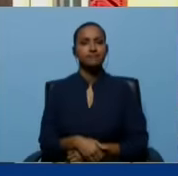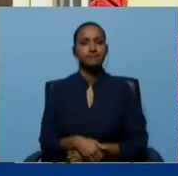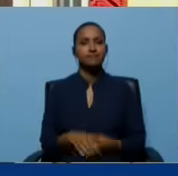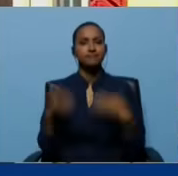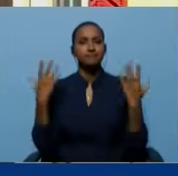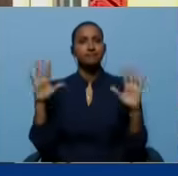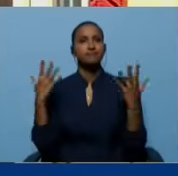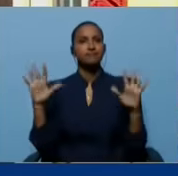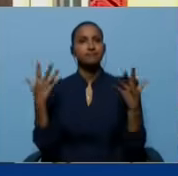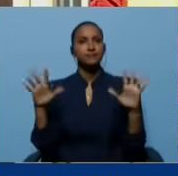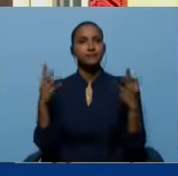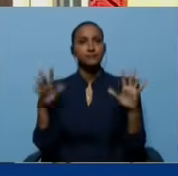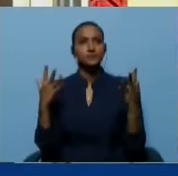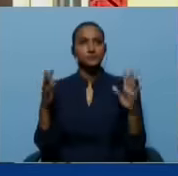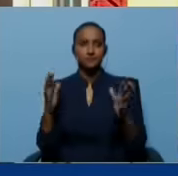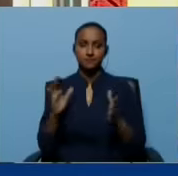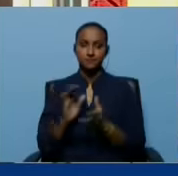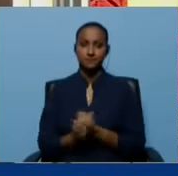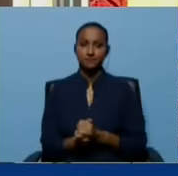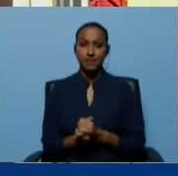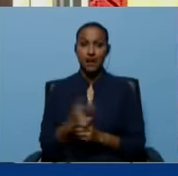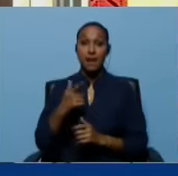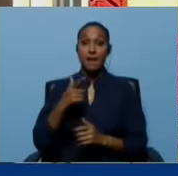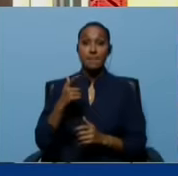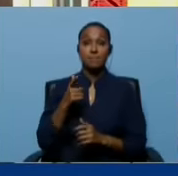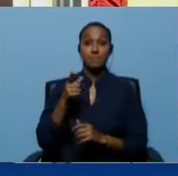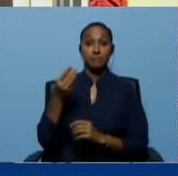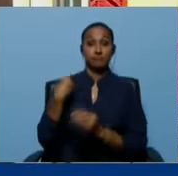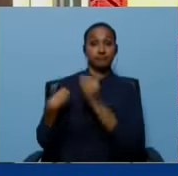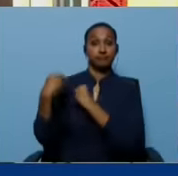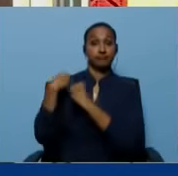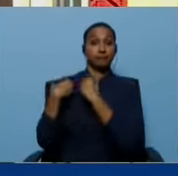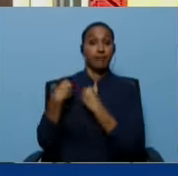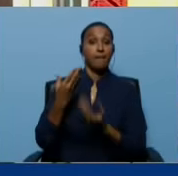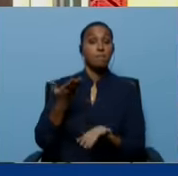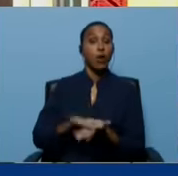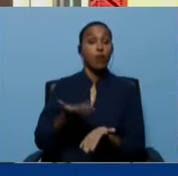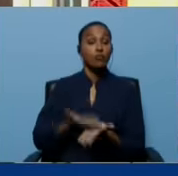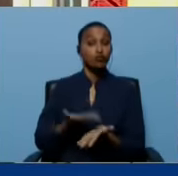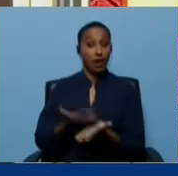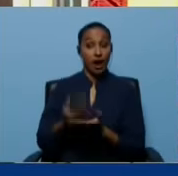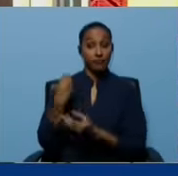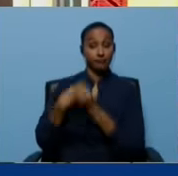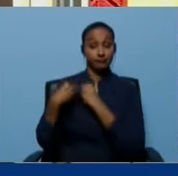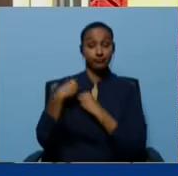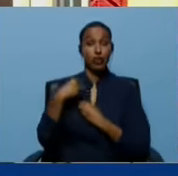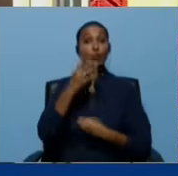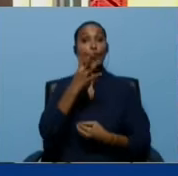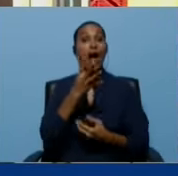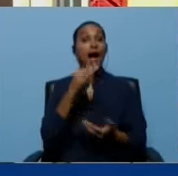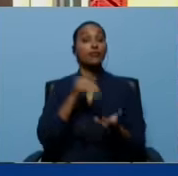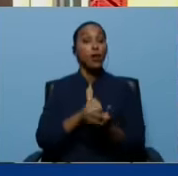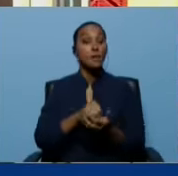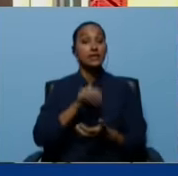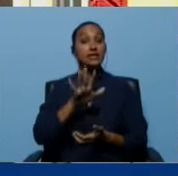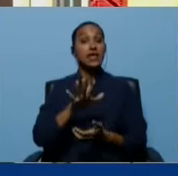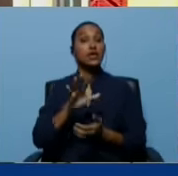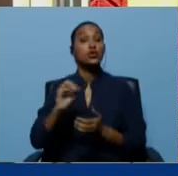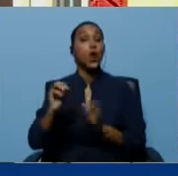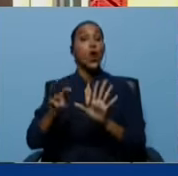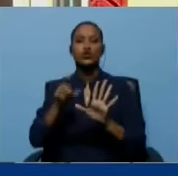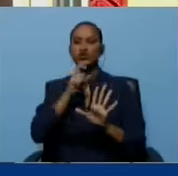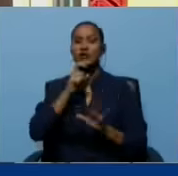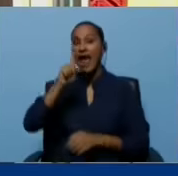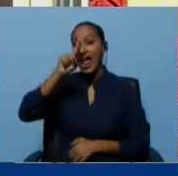Me propusieron que en los 4.508 territorios, me lo propuso Nahum